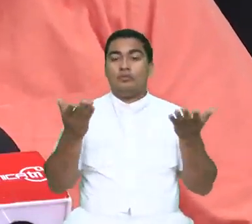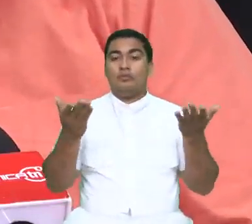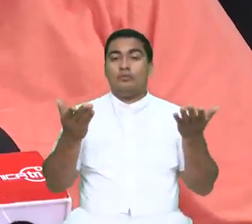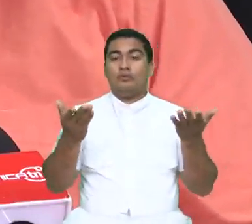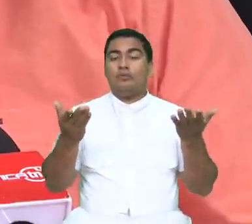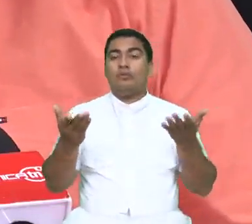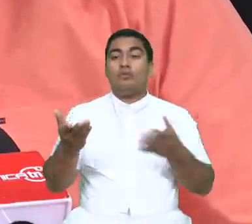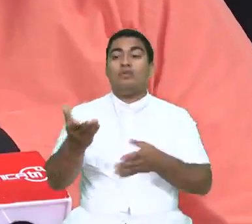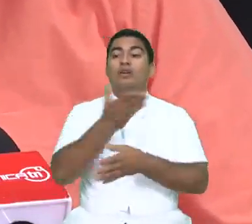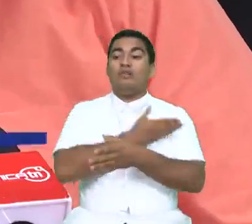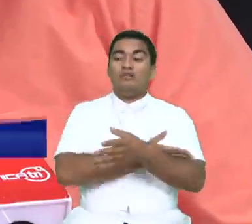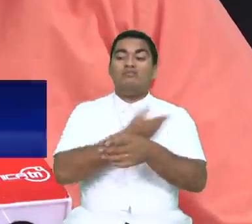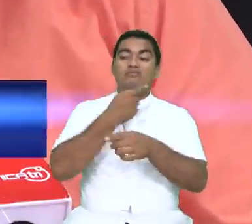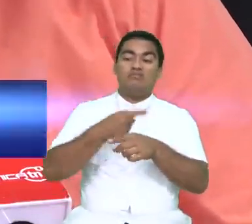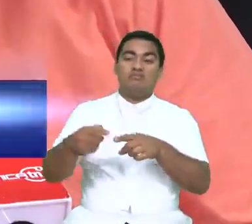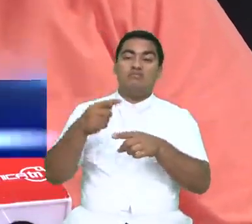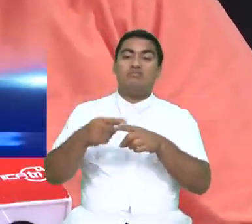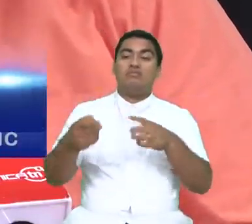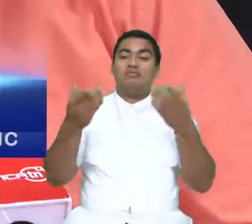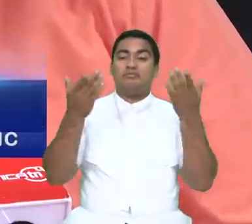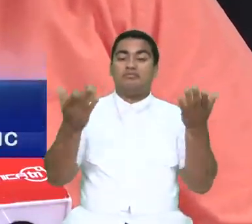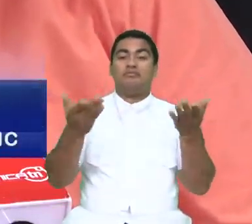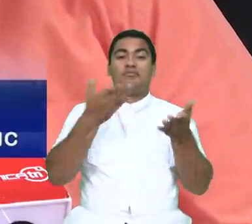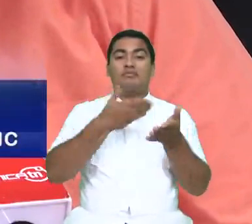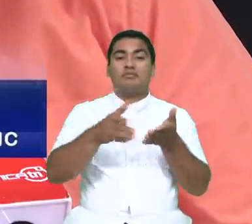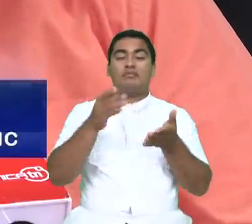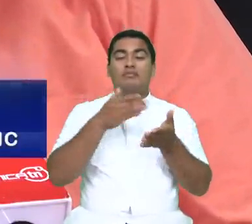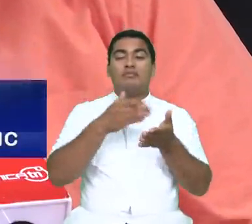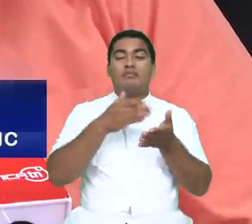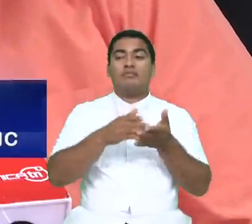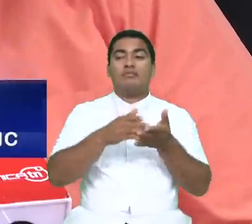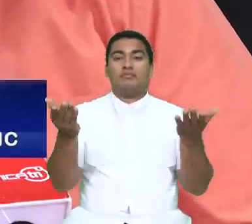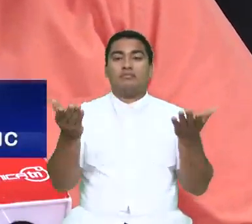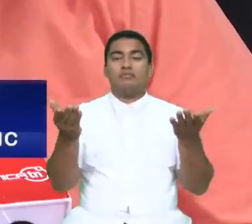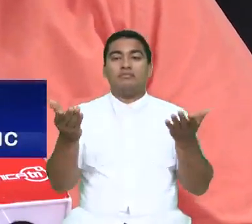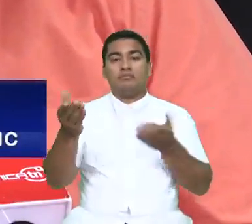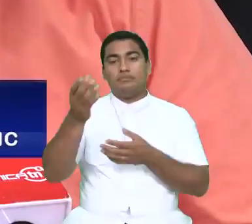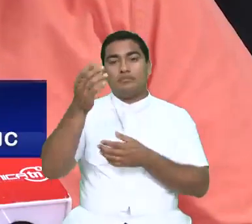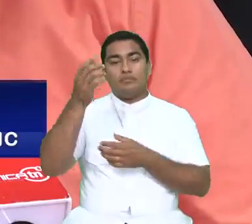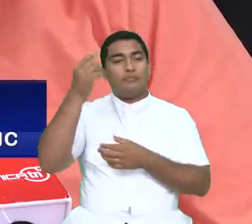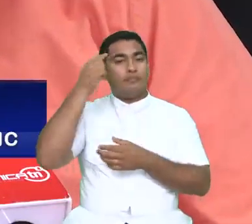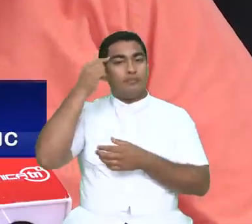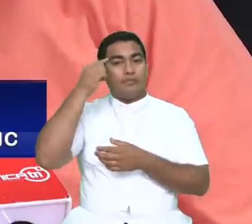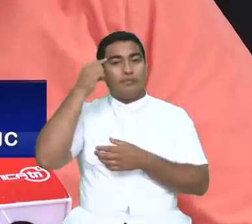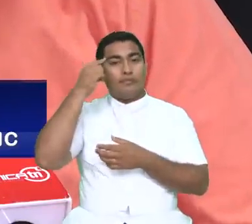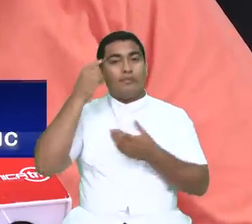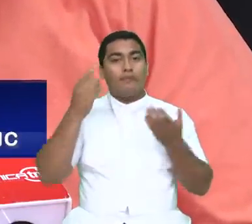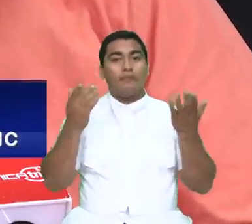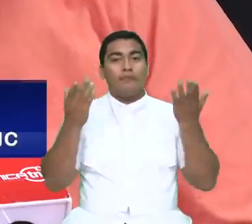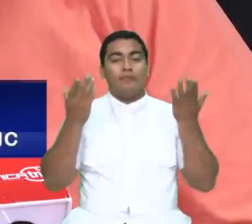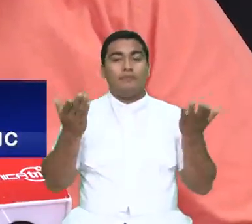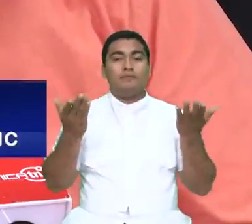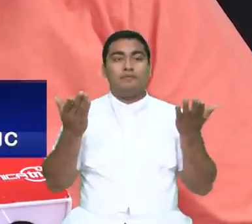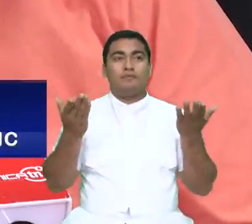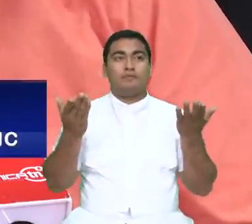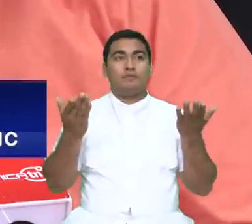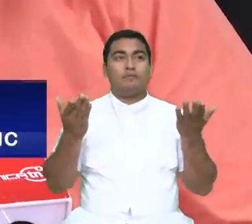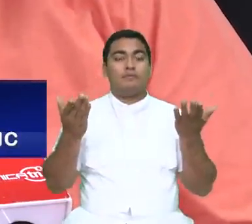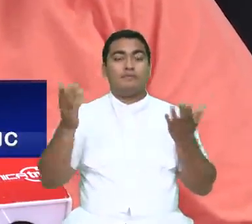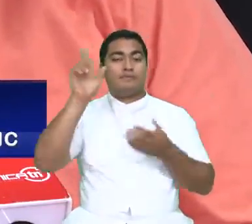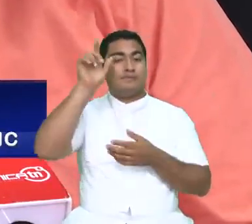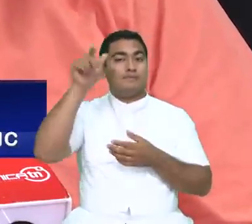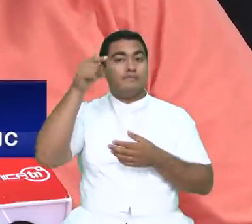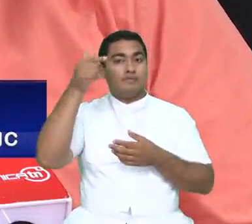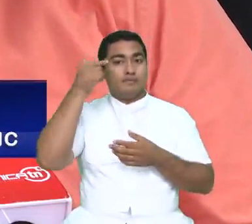que se hacen para facilitar el comercio. Creemos que esta es una obra del gobierno de